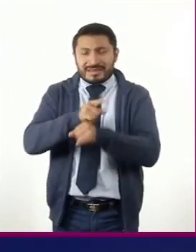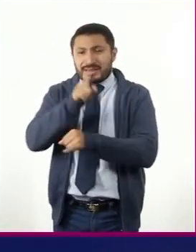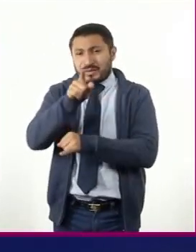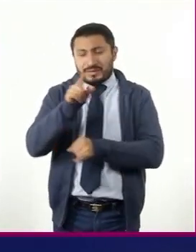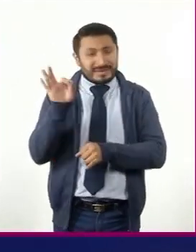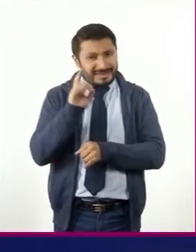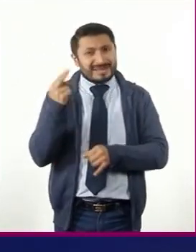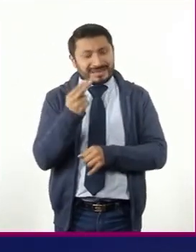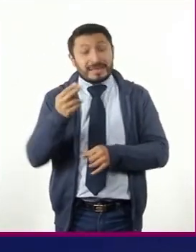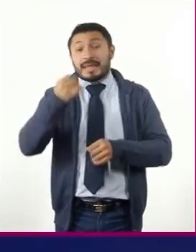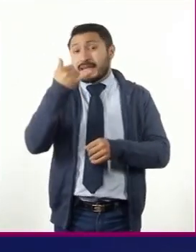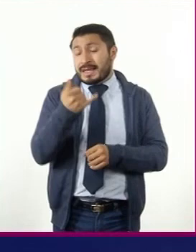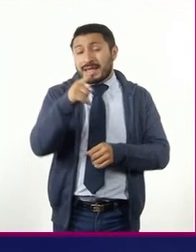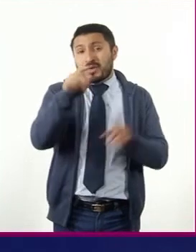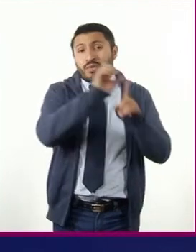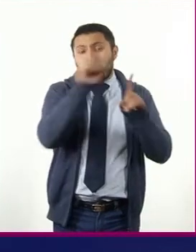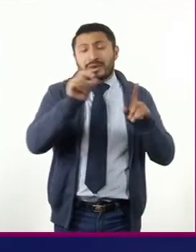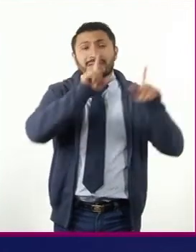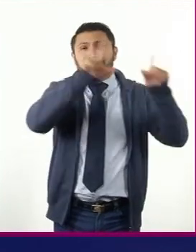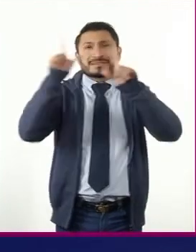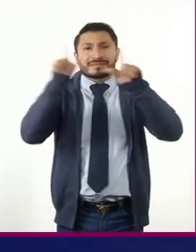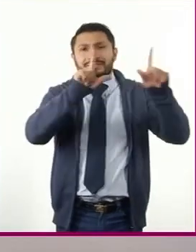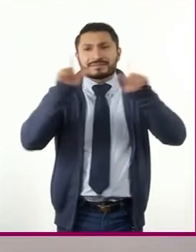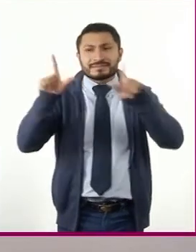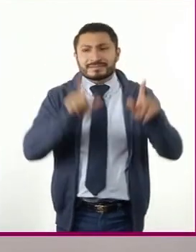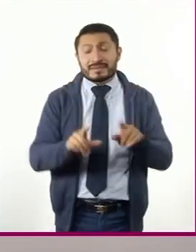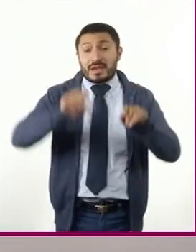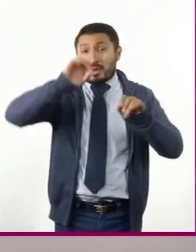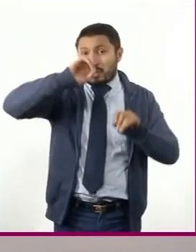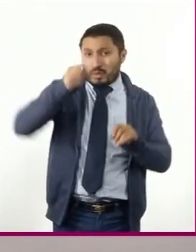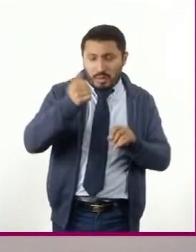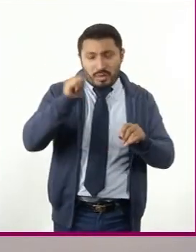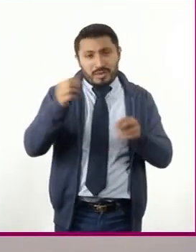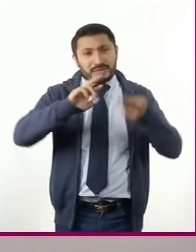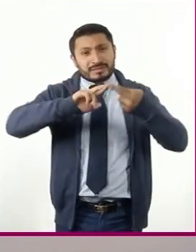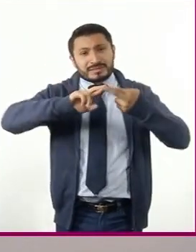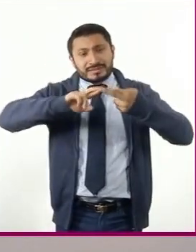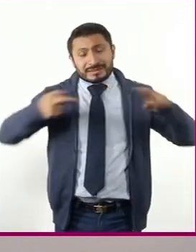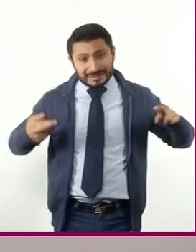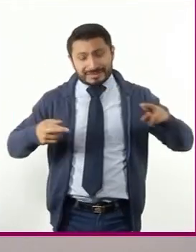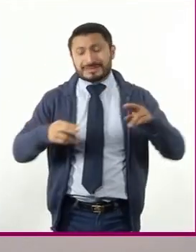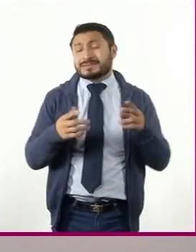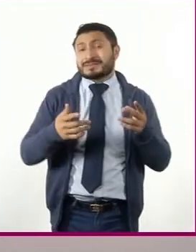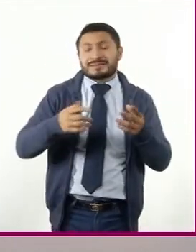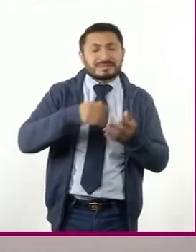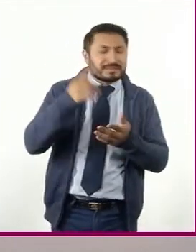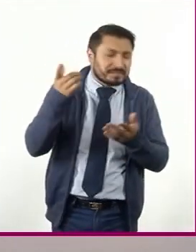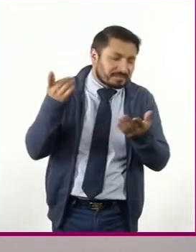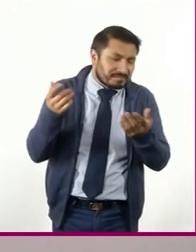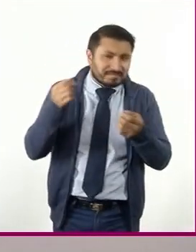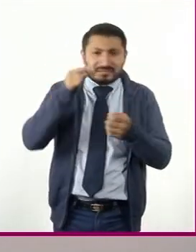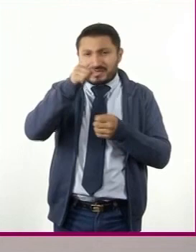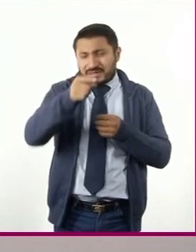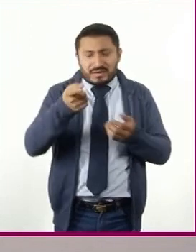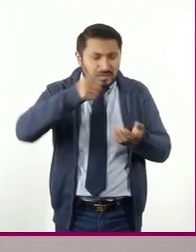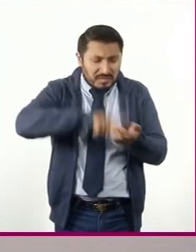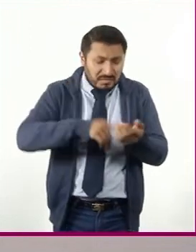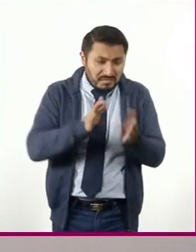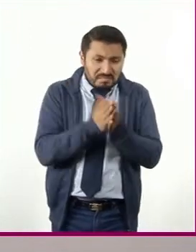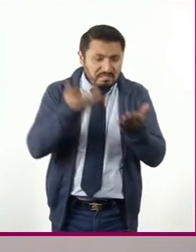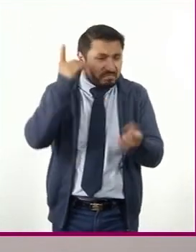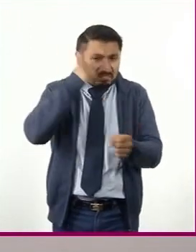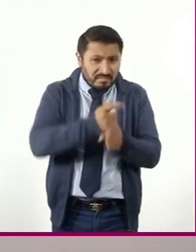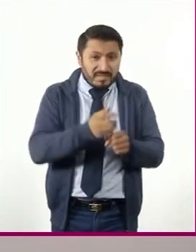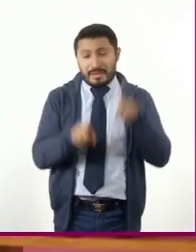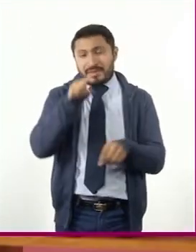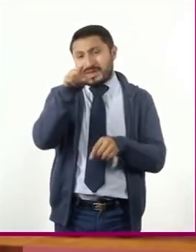capaces de organizar en cuadros comparativos o en otros recursos gráficos que se presenten en sus libros y en sus